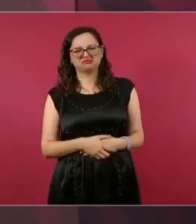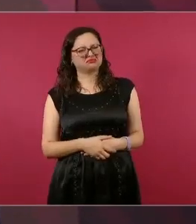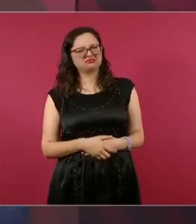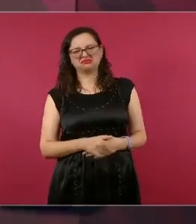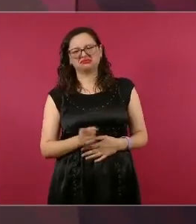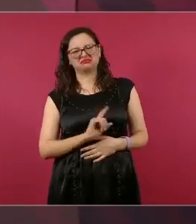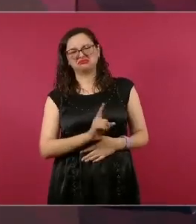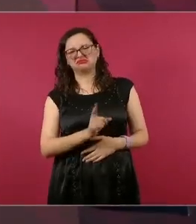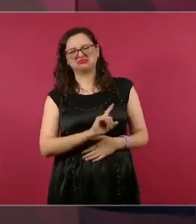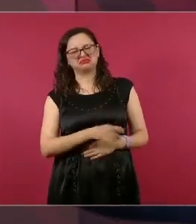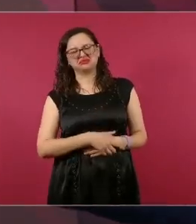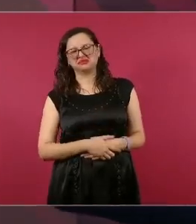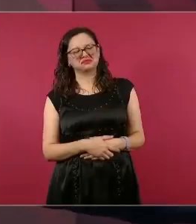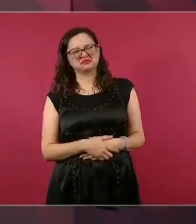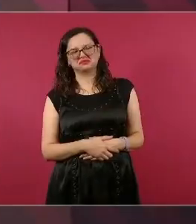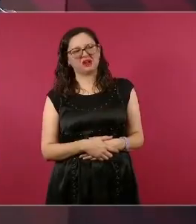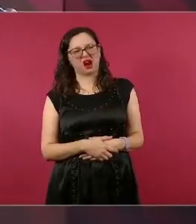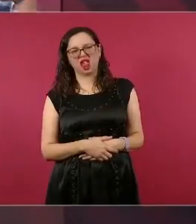Si